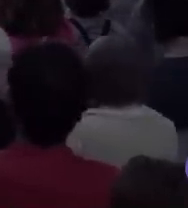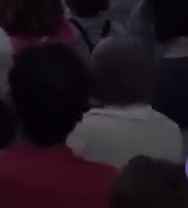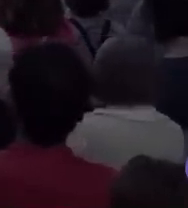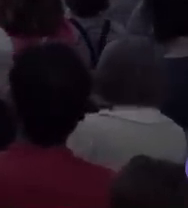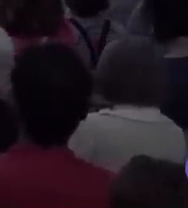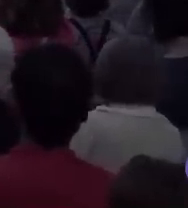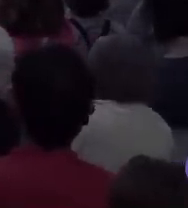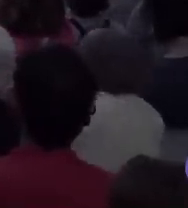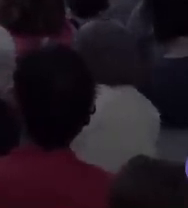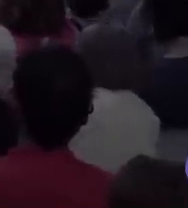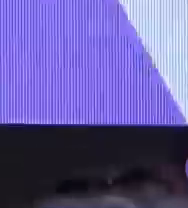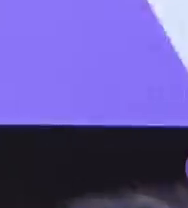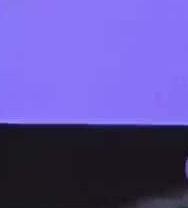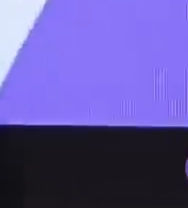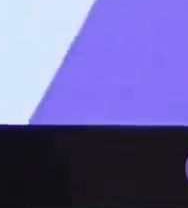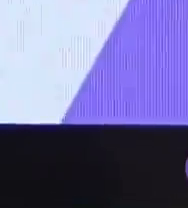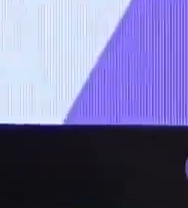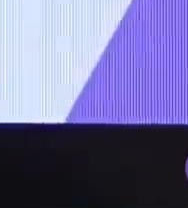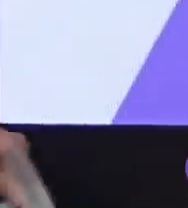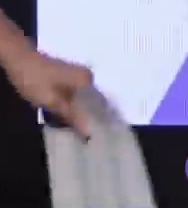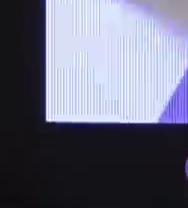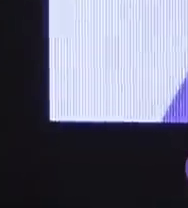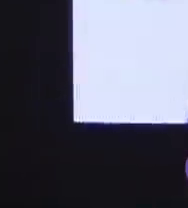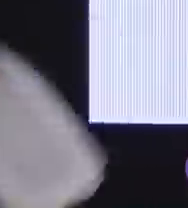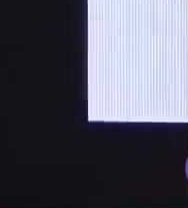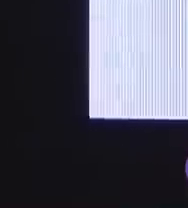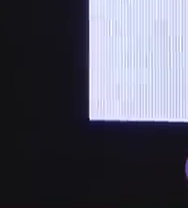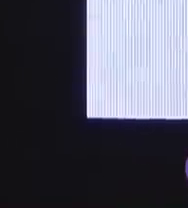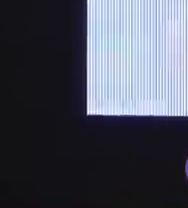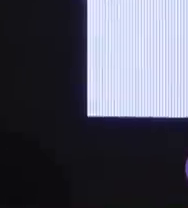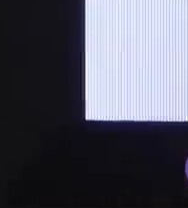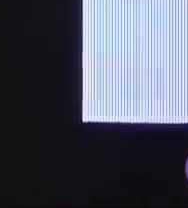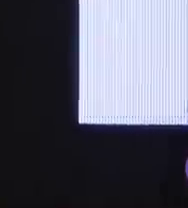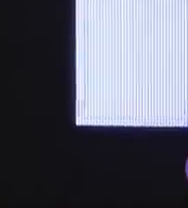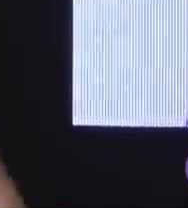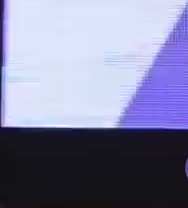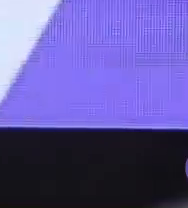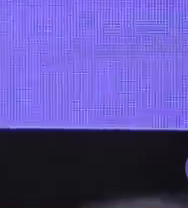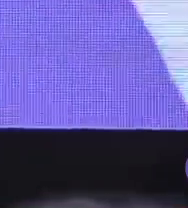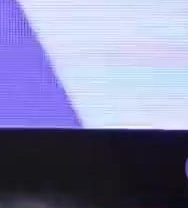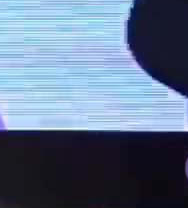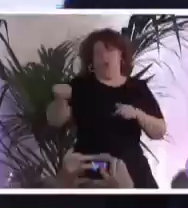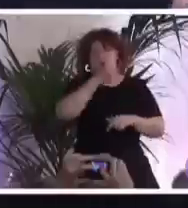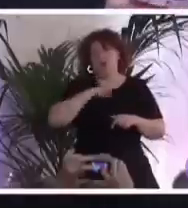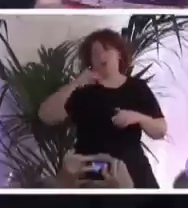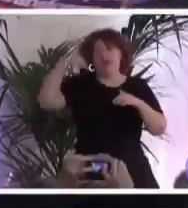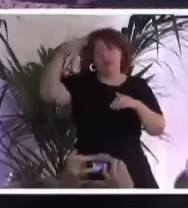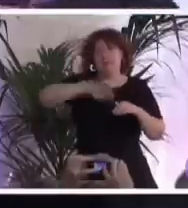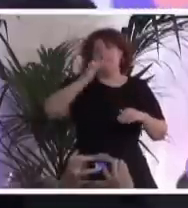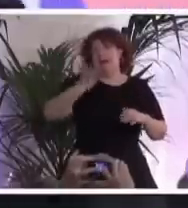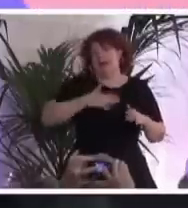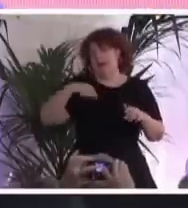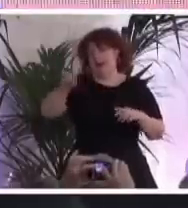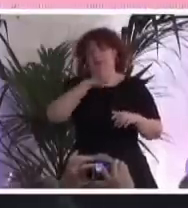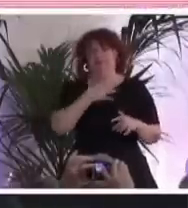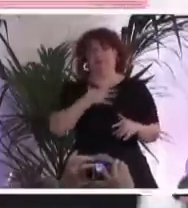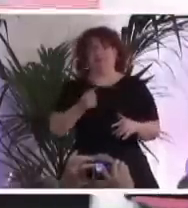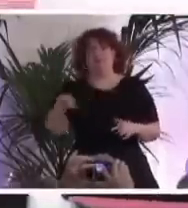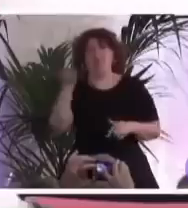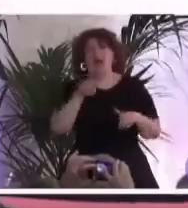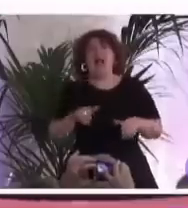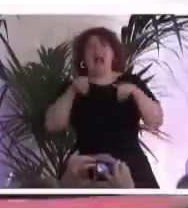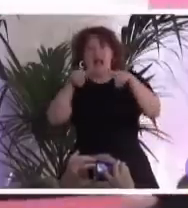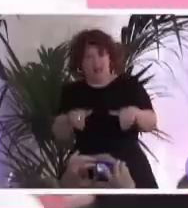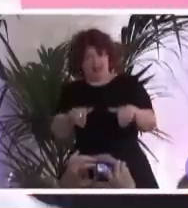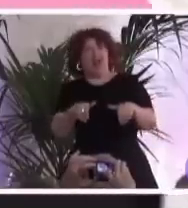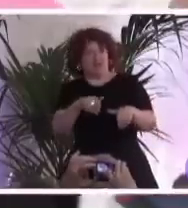mitintal animar a la gente yo le decían yo no O sea como el mitin lo tenéis que dar vosotros y vosotras sois los candidatos